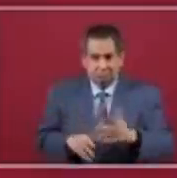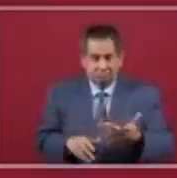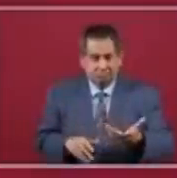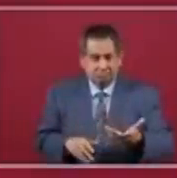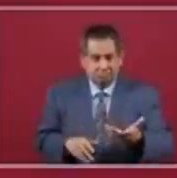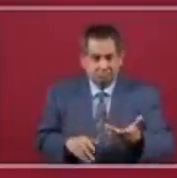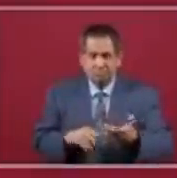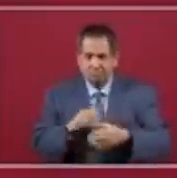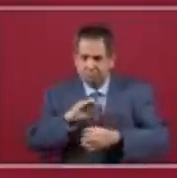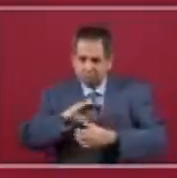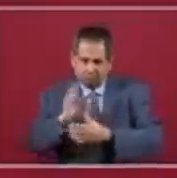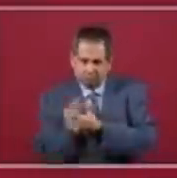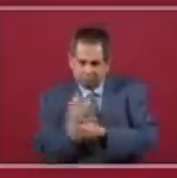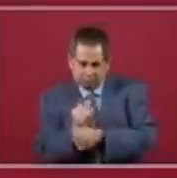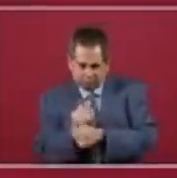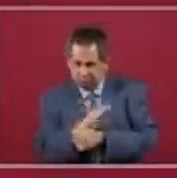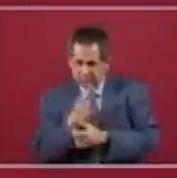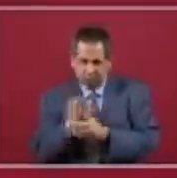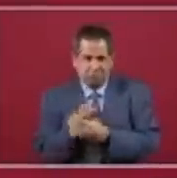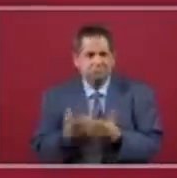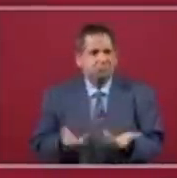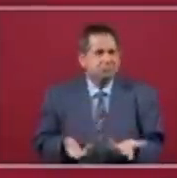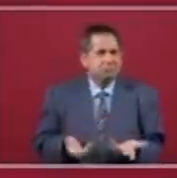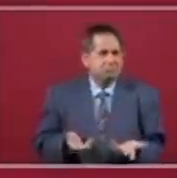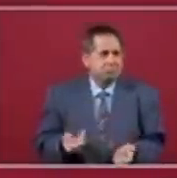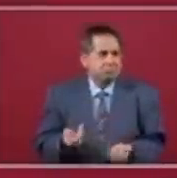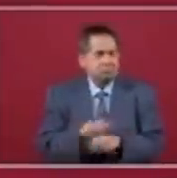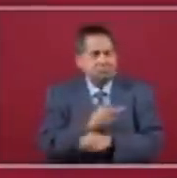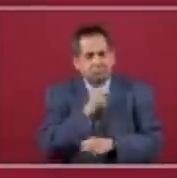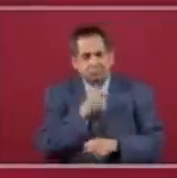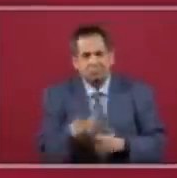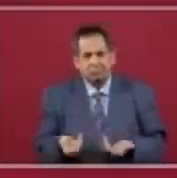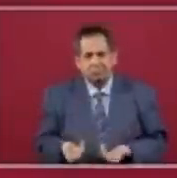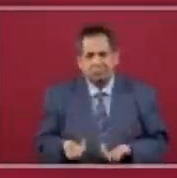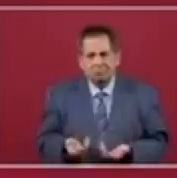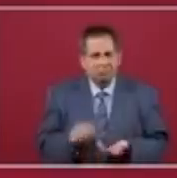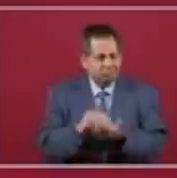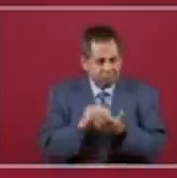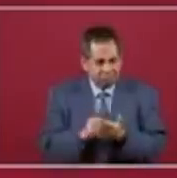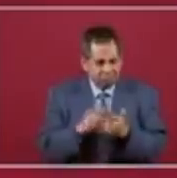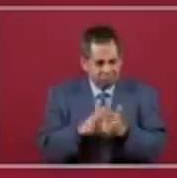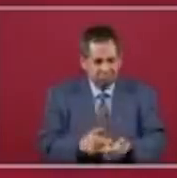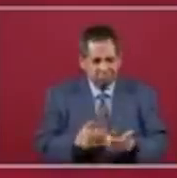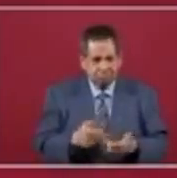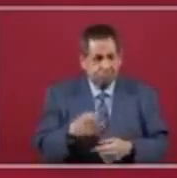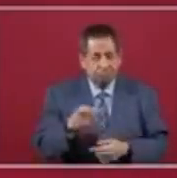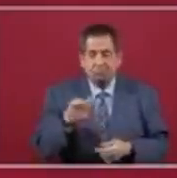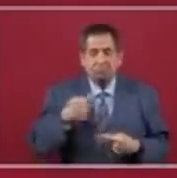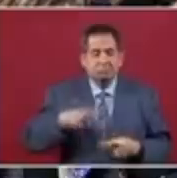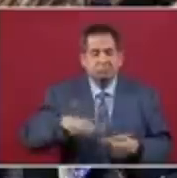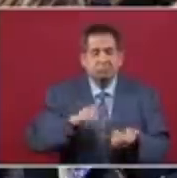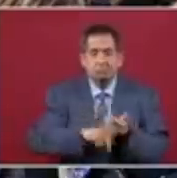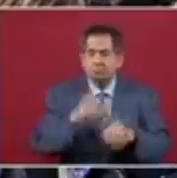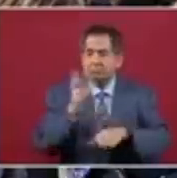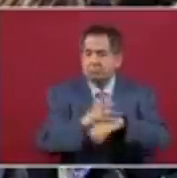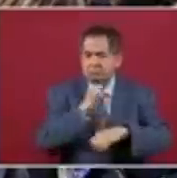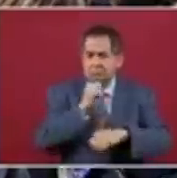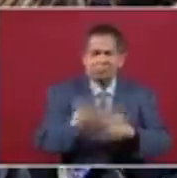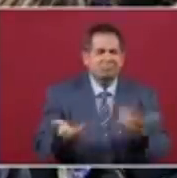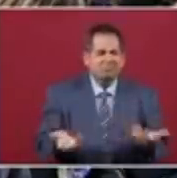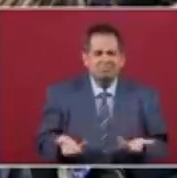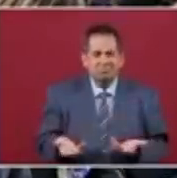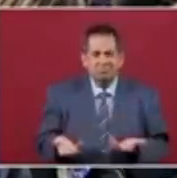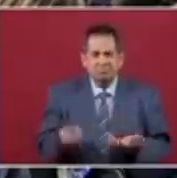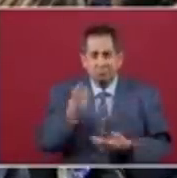en la carpeta de investigación, pero no ha ocurrido nada y siguen impunes estas personas. A